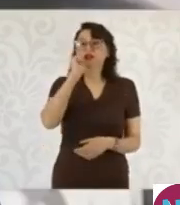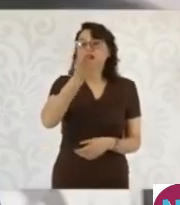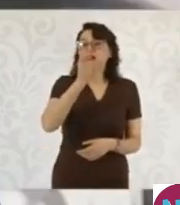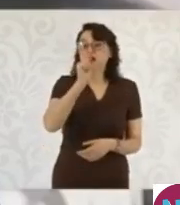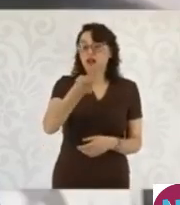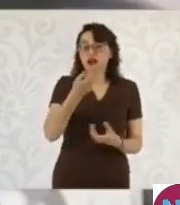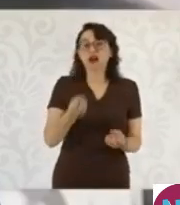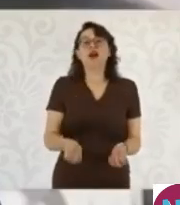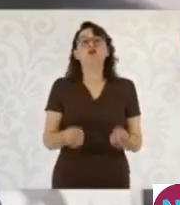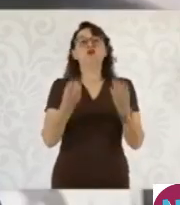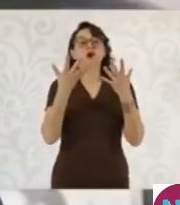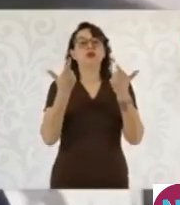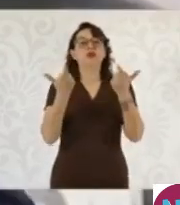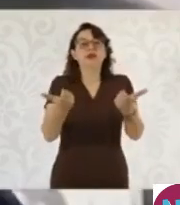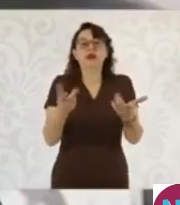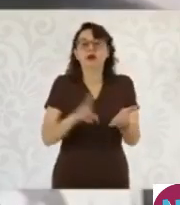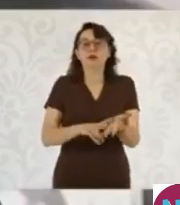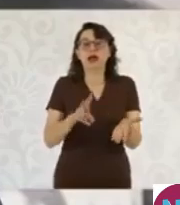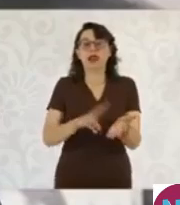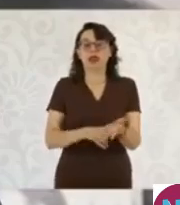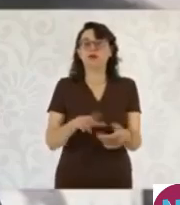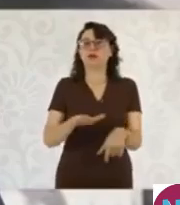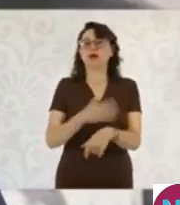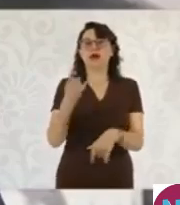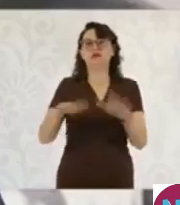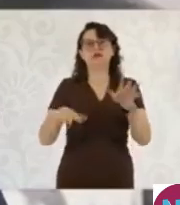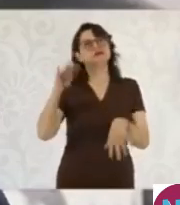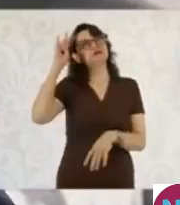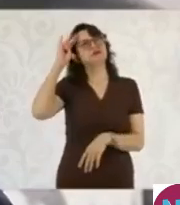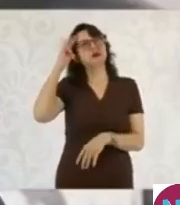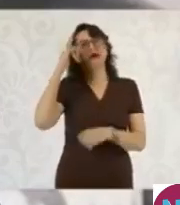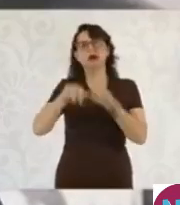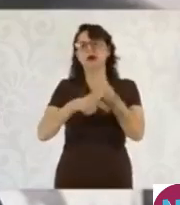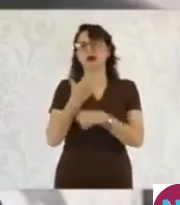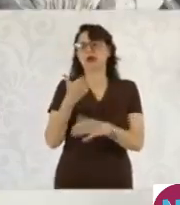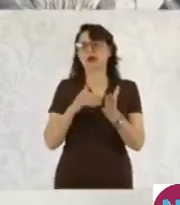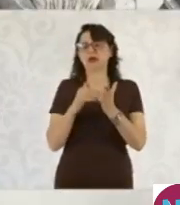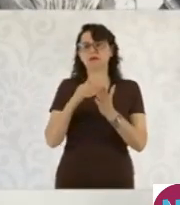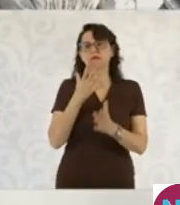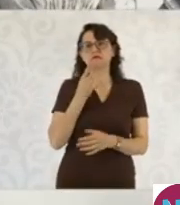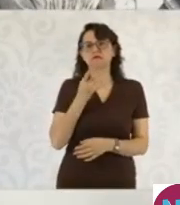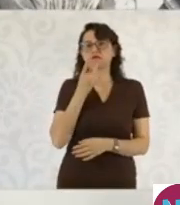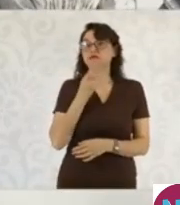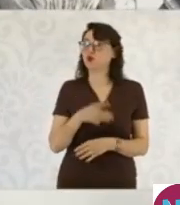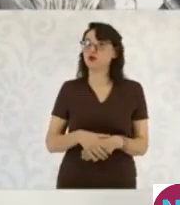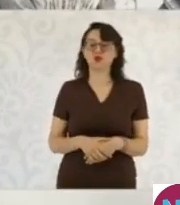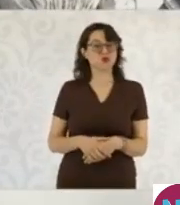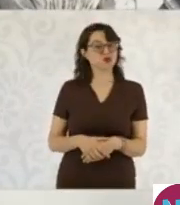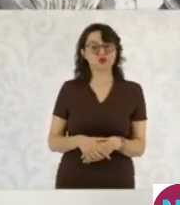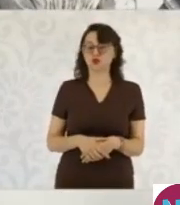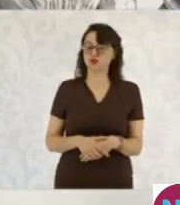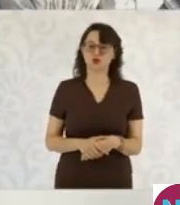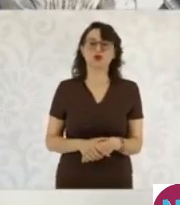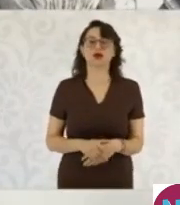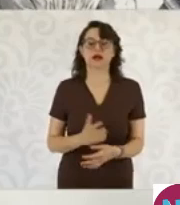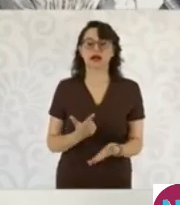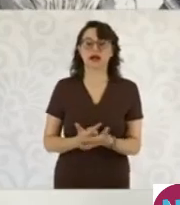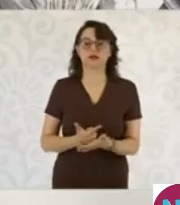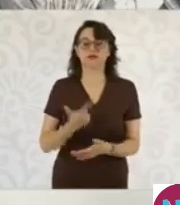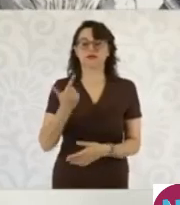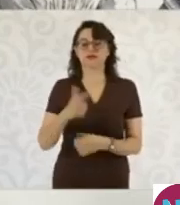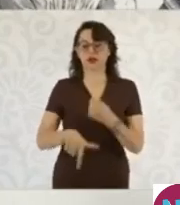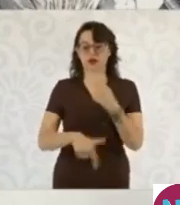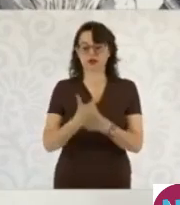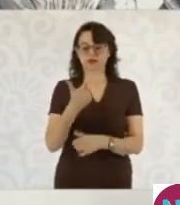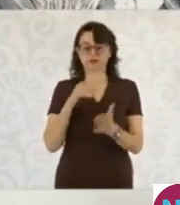para que vea la gente que nos escucha el impacto y la importancia del proceso que se hizo para reparar los procesos de compra.